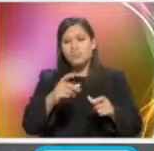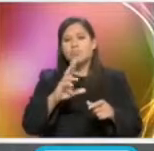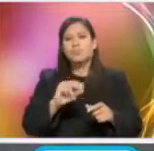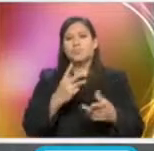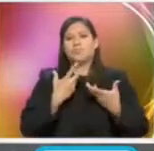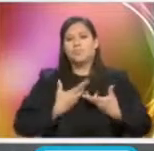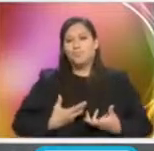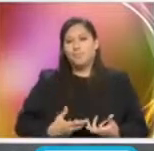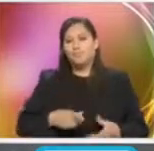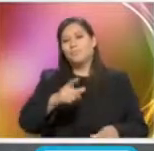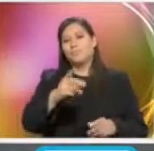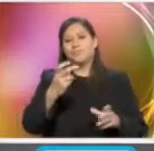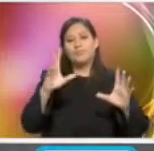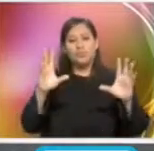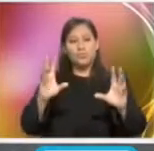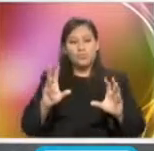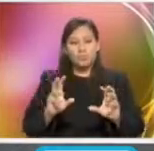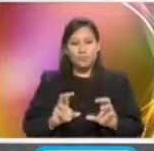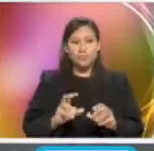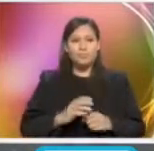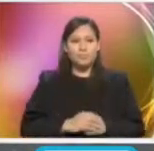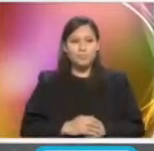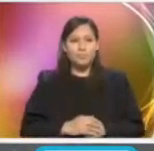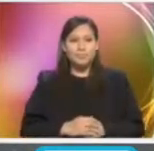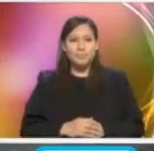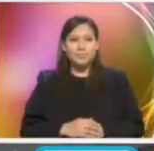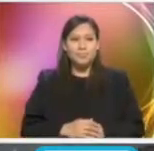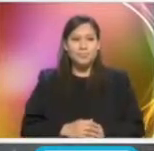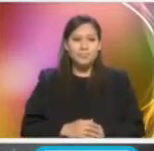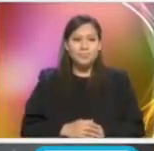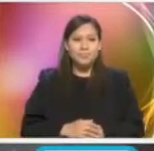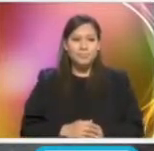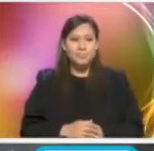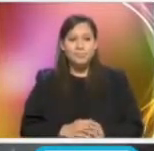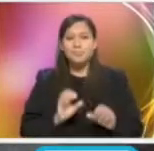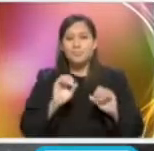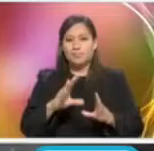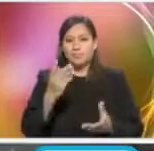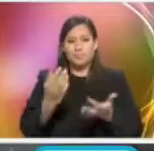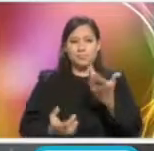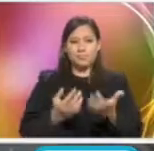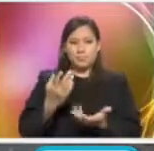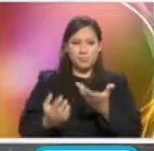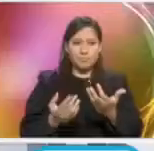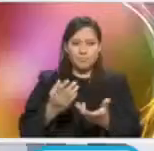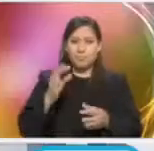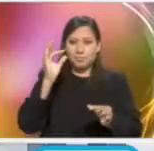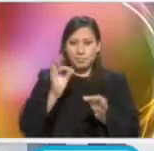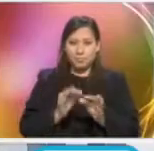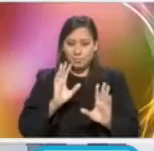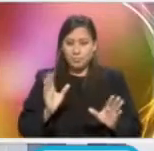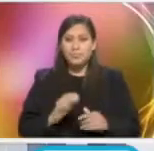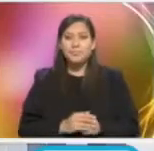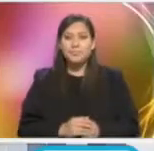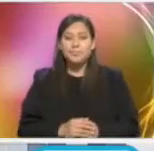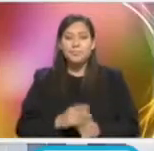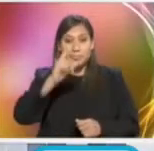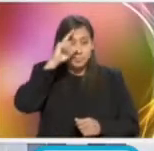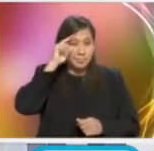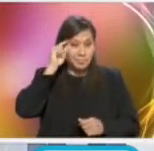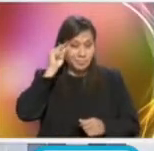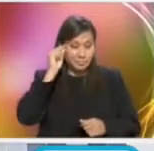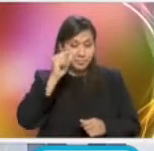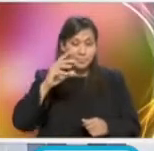que ¿no? esto se va a hacer nada. Eso. Entonces, pues, no, nada más vamos a dejar que hierva y queda listo, ¿no? Vamos a poner la hojita de